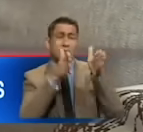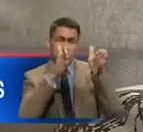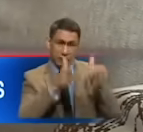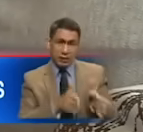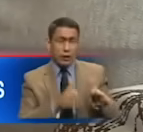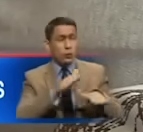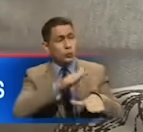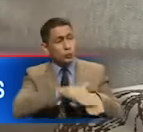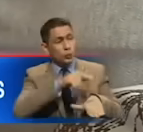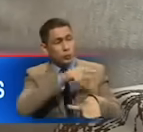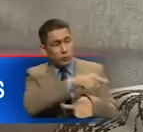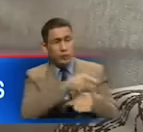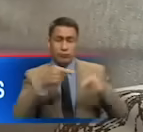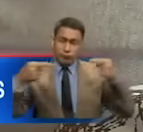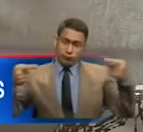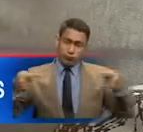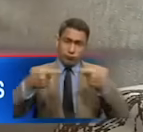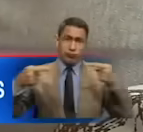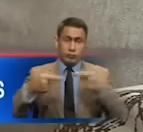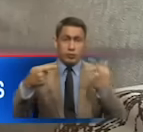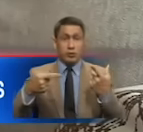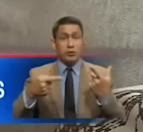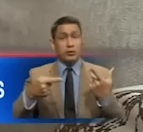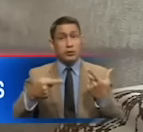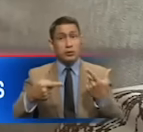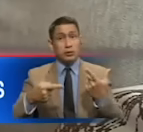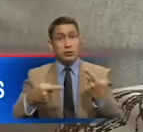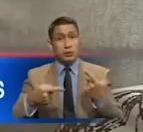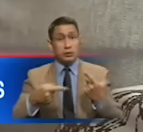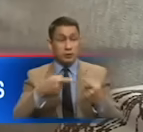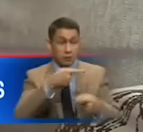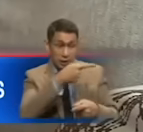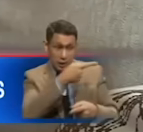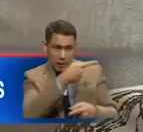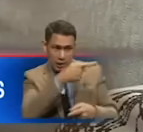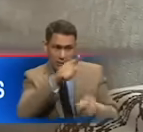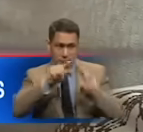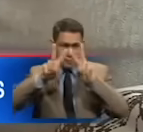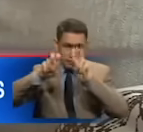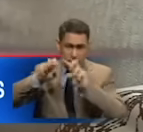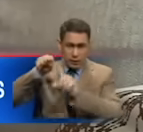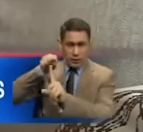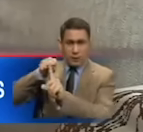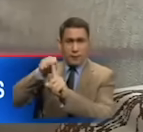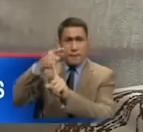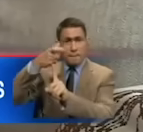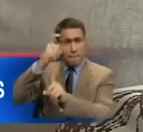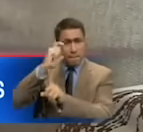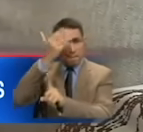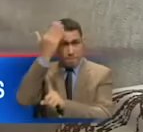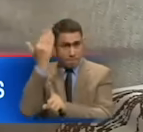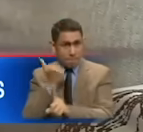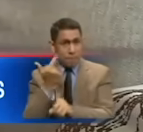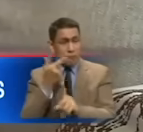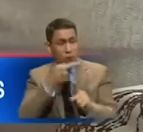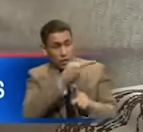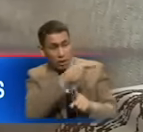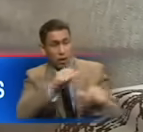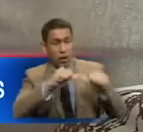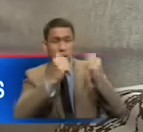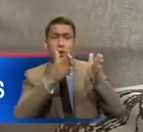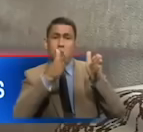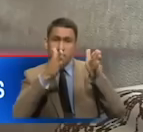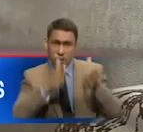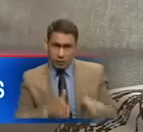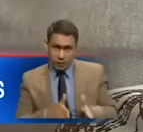que les digan los movimientos. Y claro, también estas personas son cercanos a ciertos grupos delincuenciales que